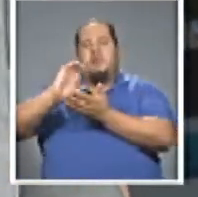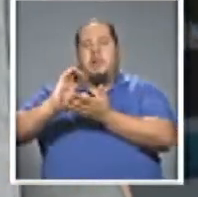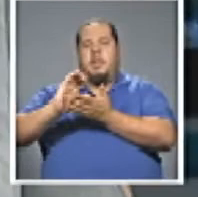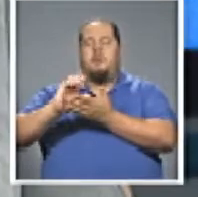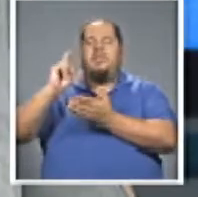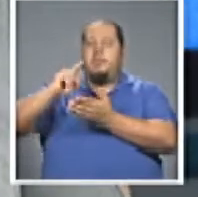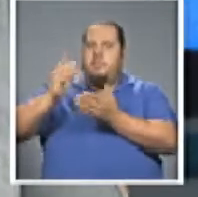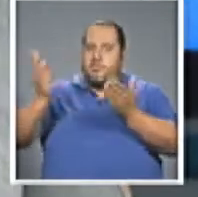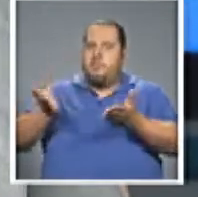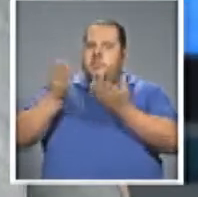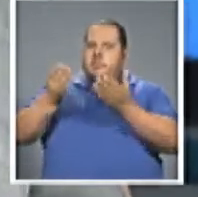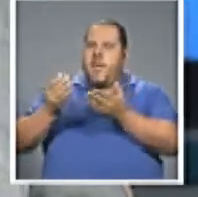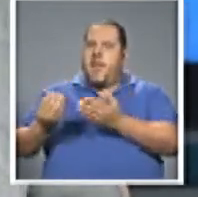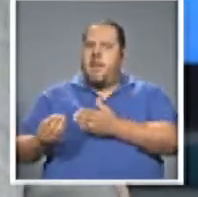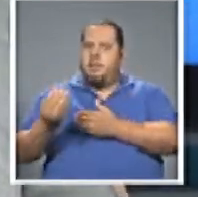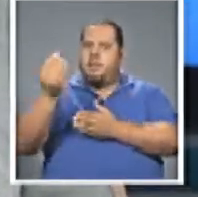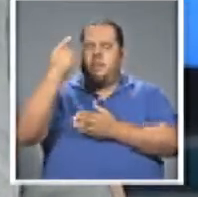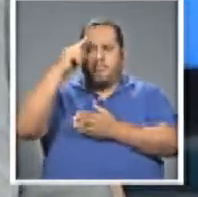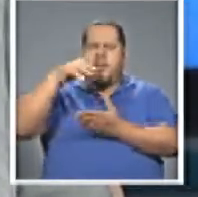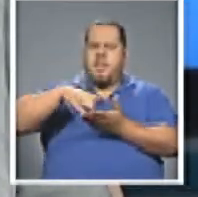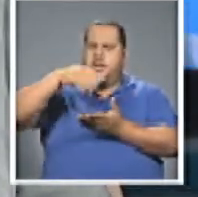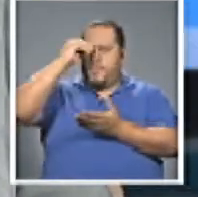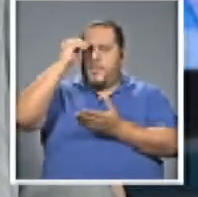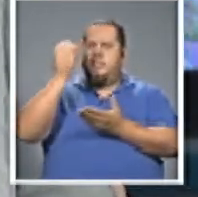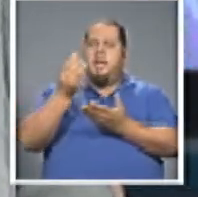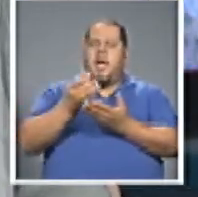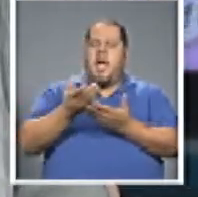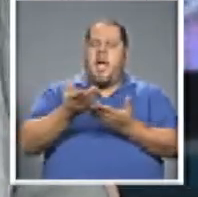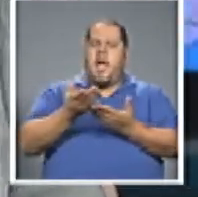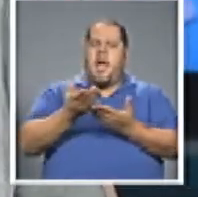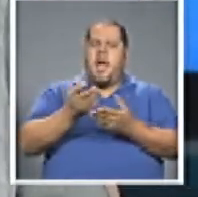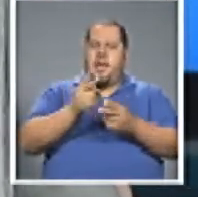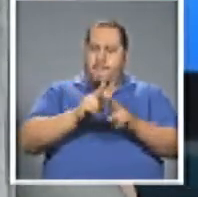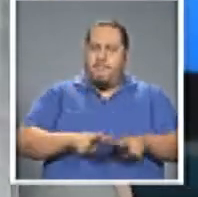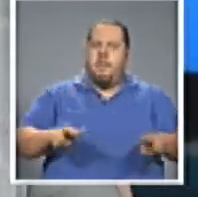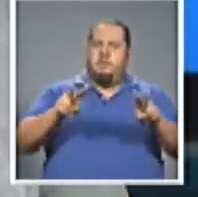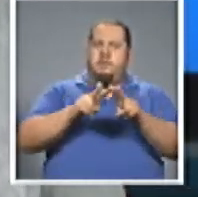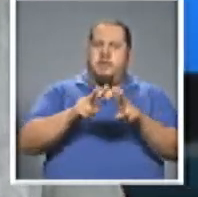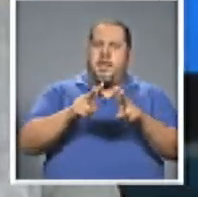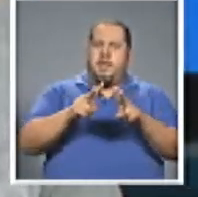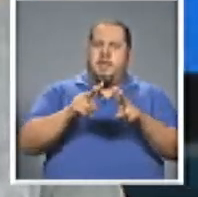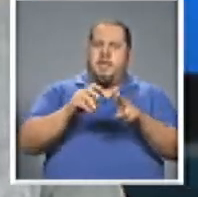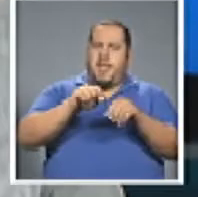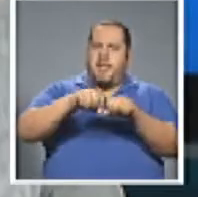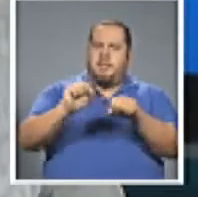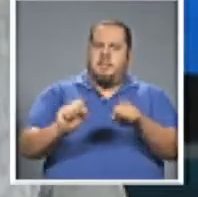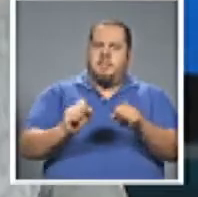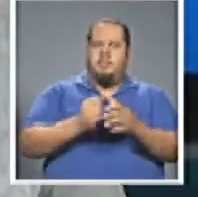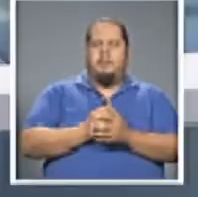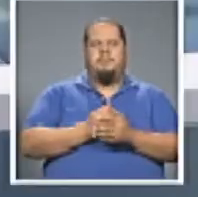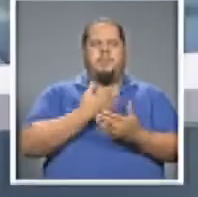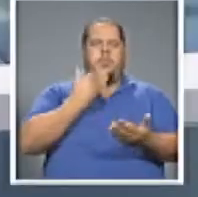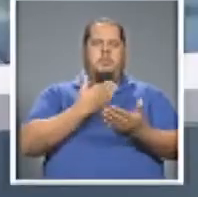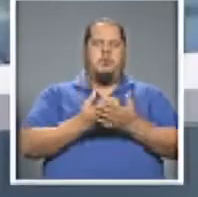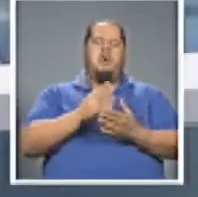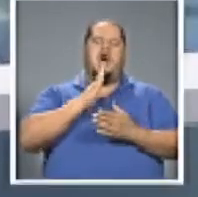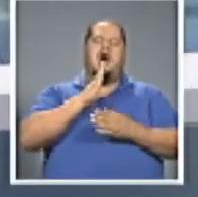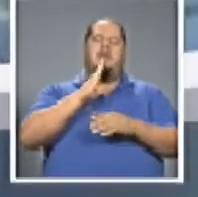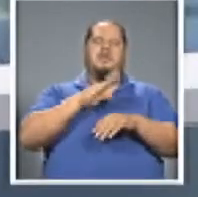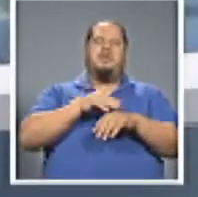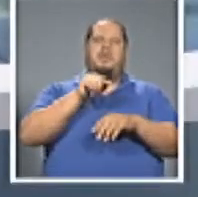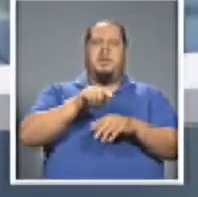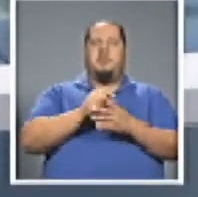adolescentes como tal, uh-huh, para que aprendan a apreciar el sistema y como tal los valores y lo valioso que es esto. Ahondo un poco en eso.